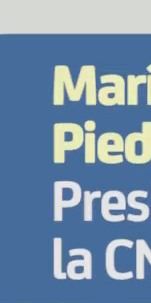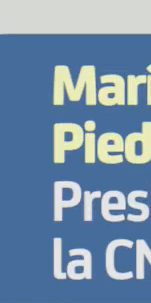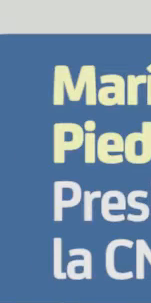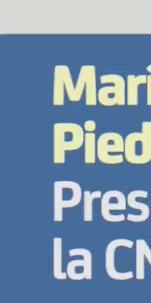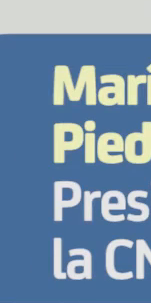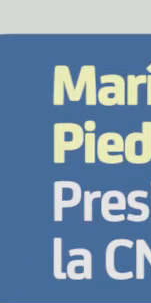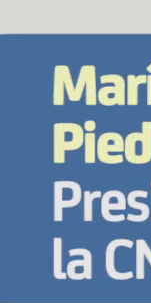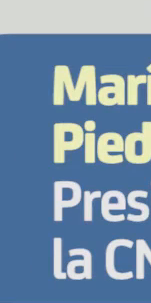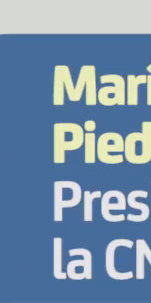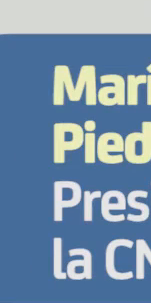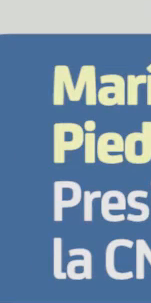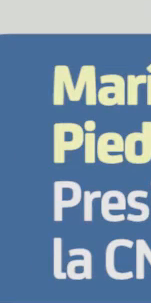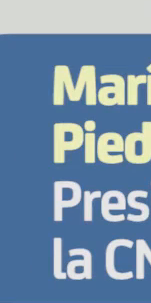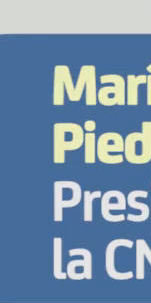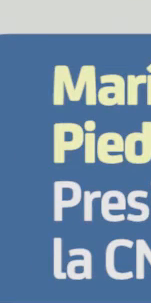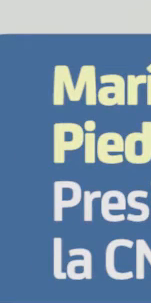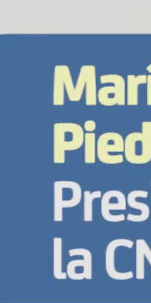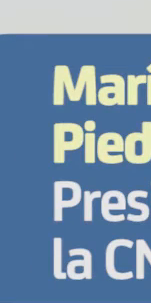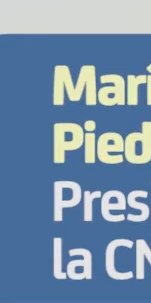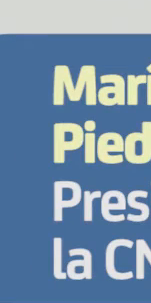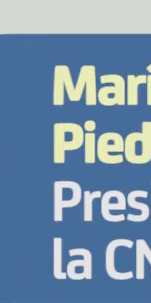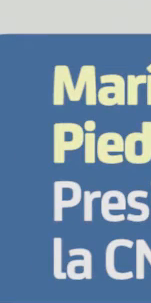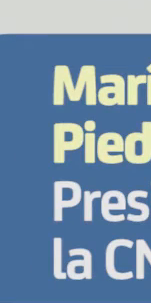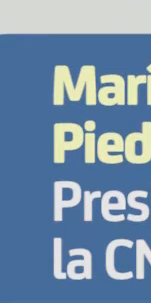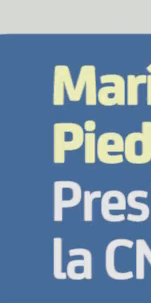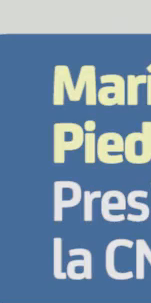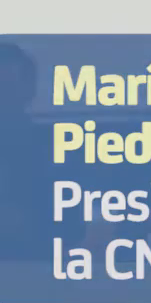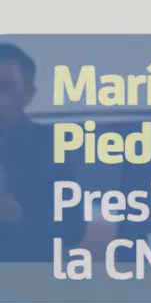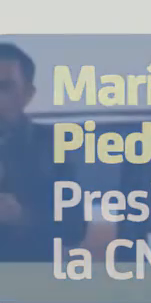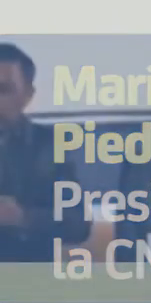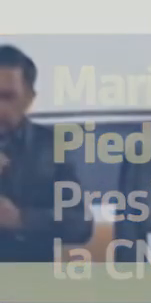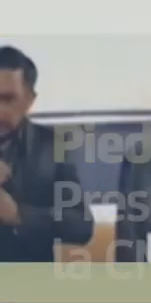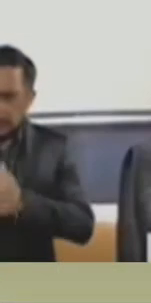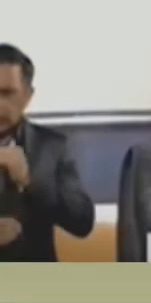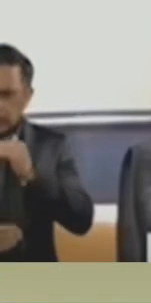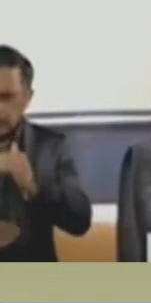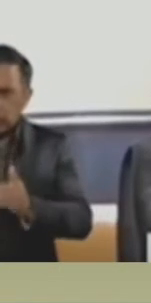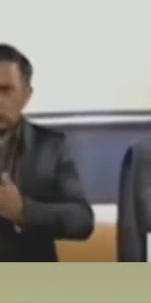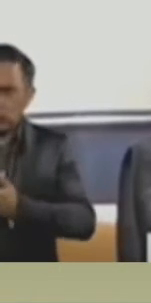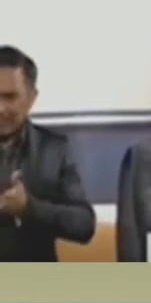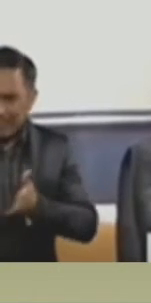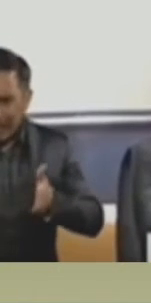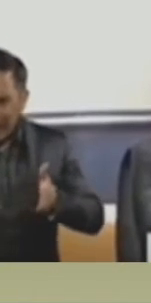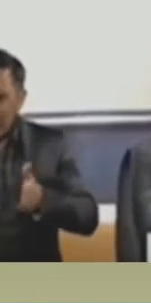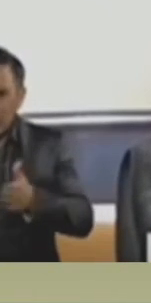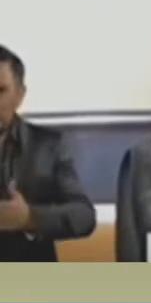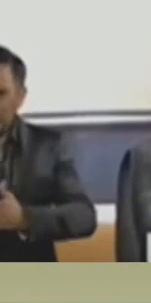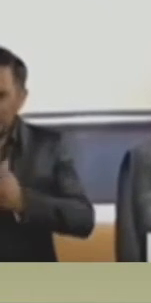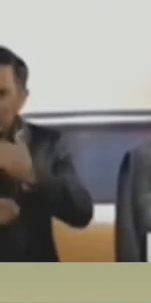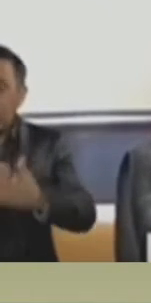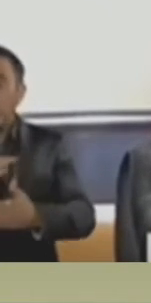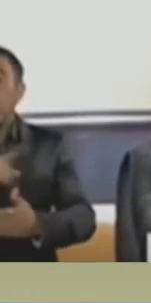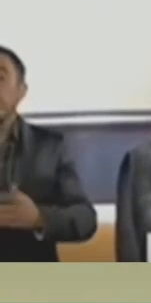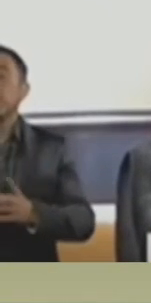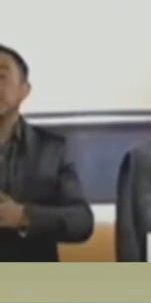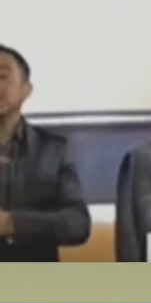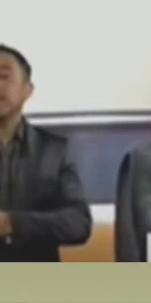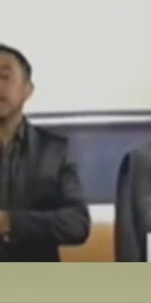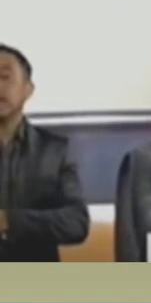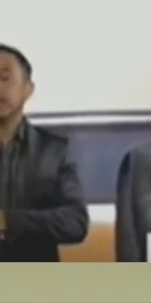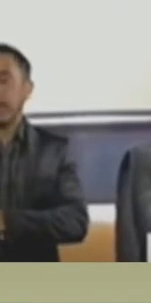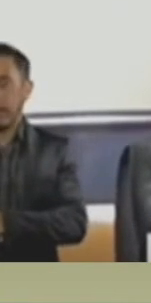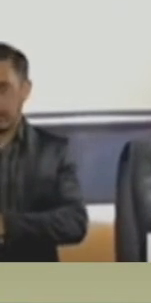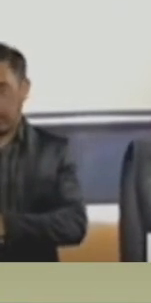2021 fue un año más en el camino que nos propusimos recorrer para transformar a la Comisión Nacional de los